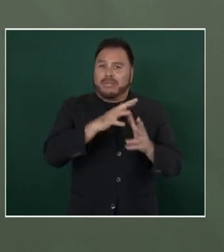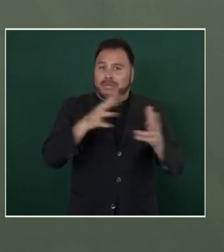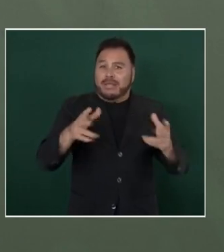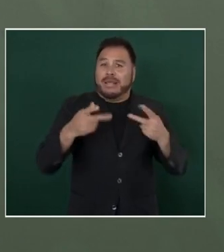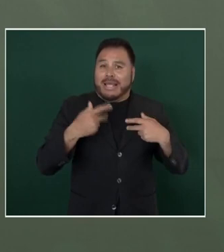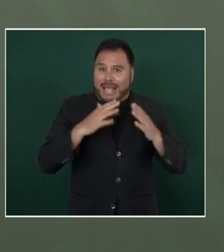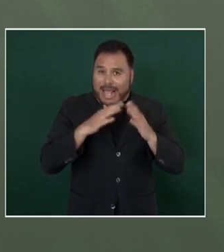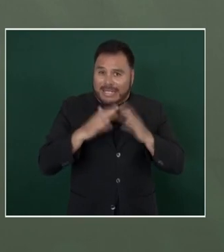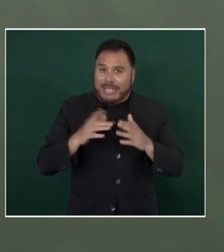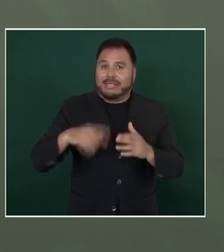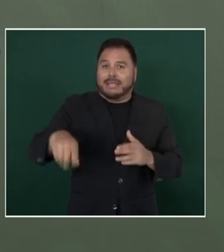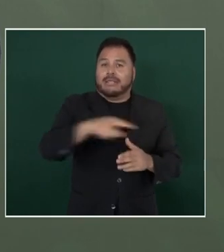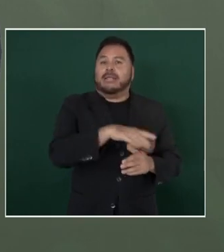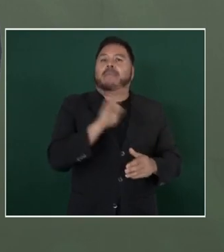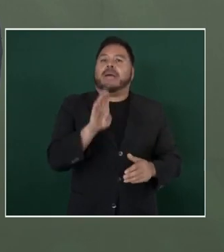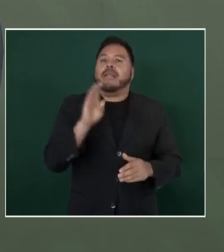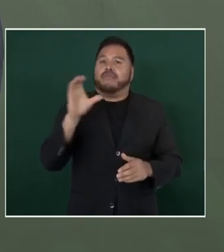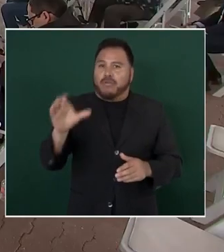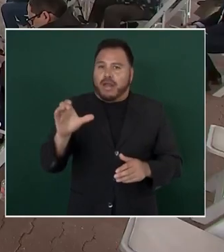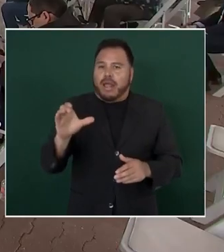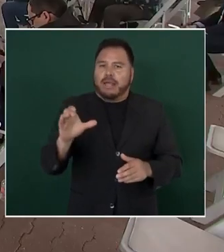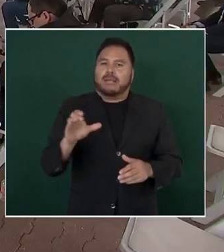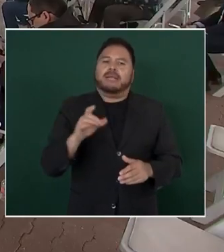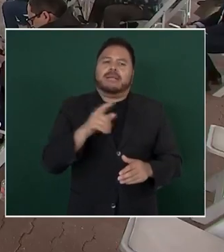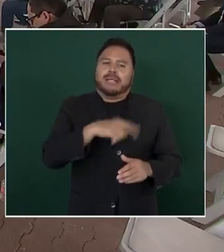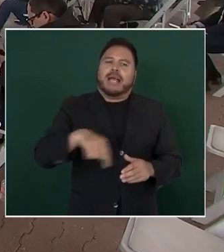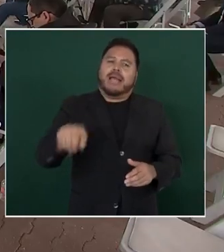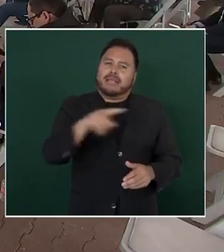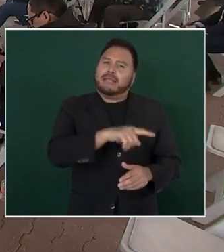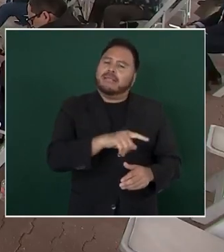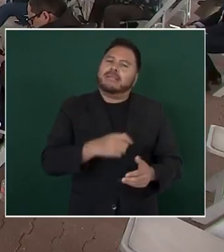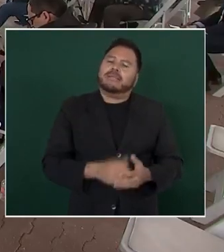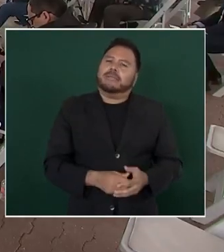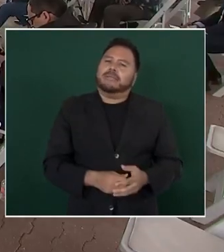hogares de Baja California está llegando, cuando menos,